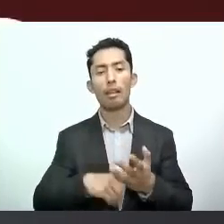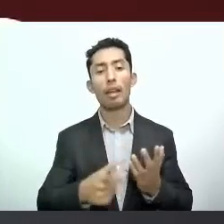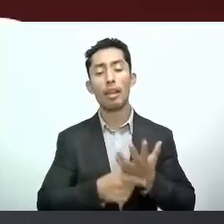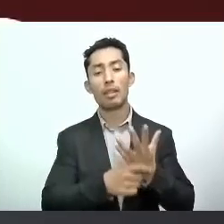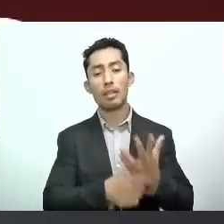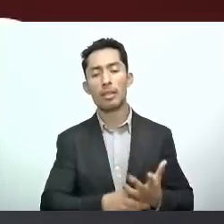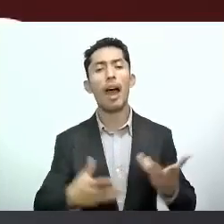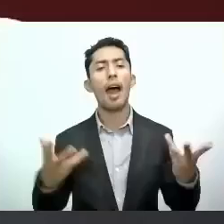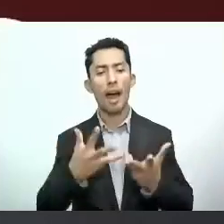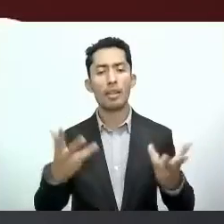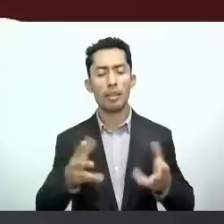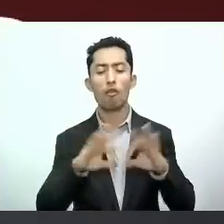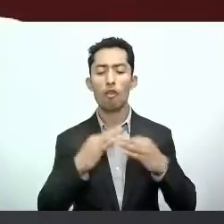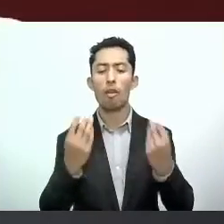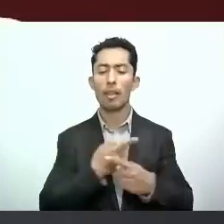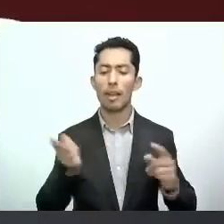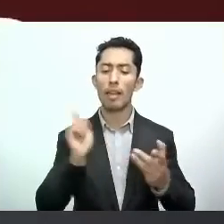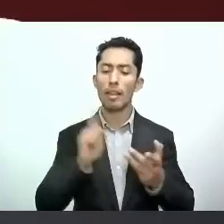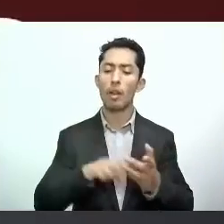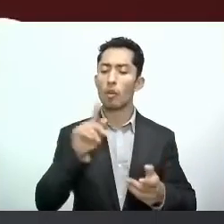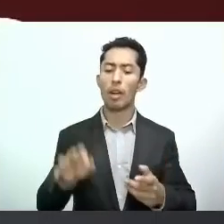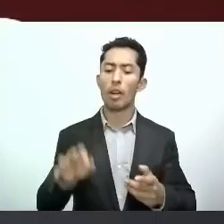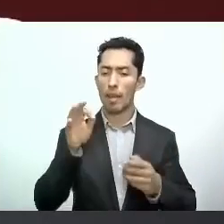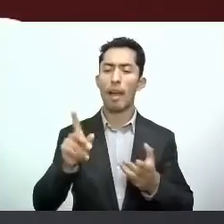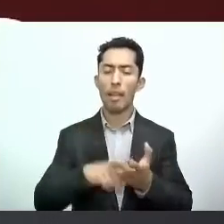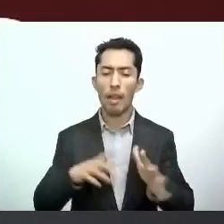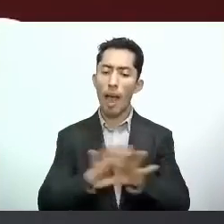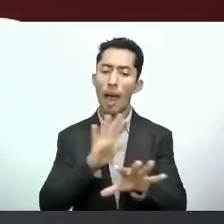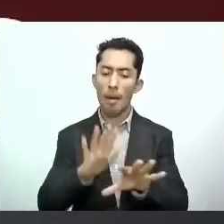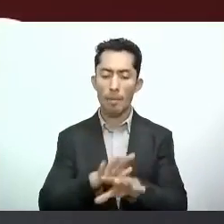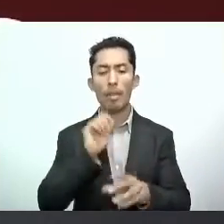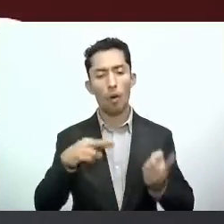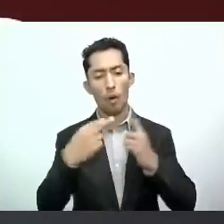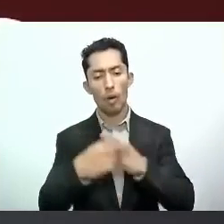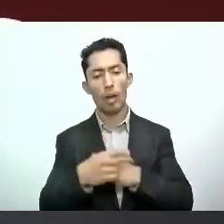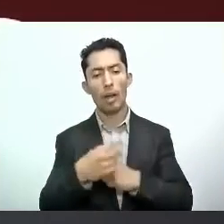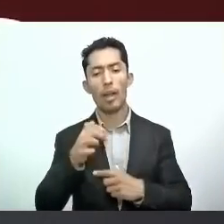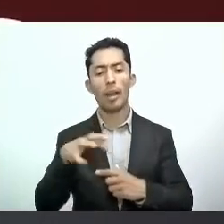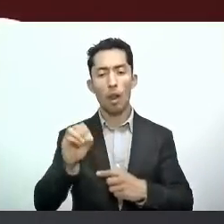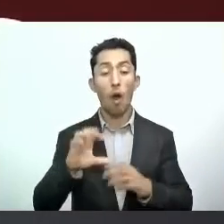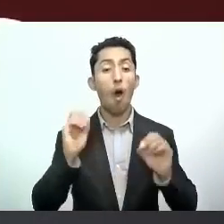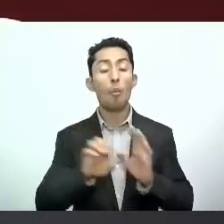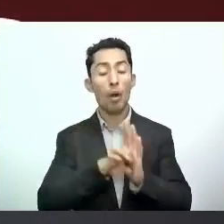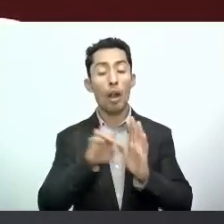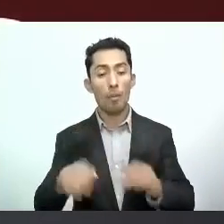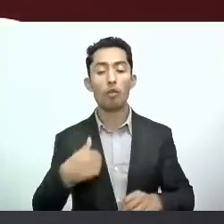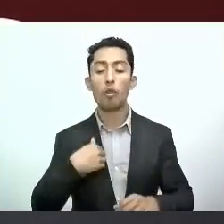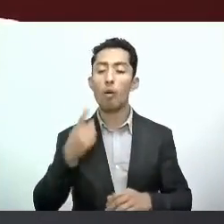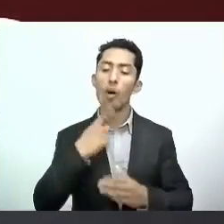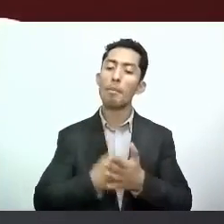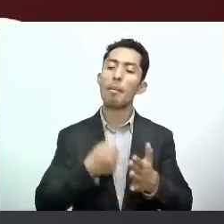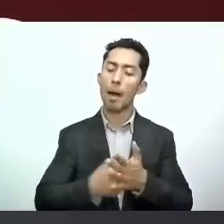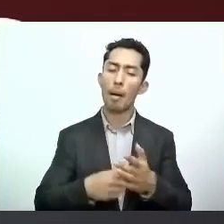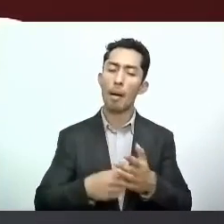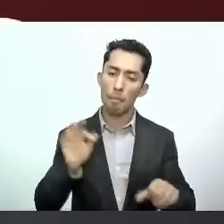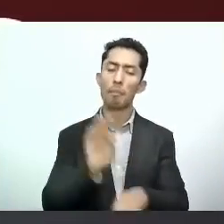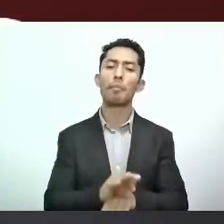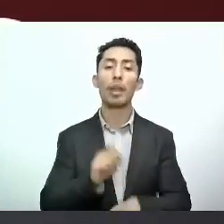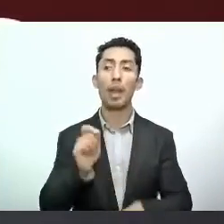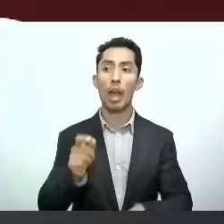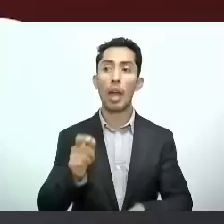manera diferente dentro de los poderes judiciales y juzgar con perspectiva de género o incluso asumirse como feministas era muy mal